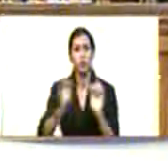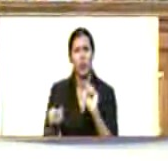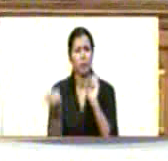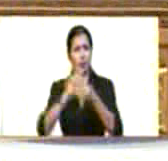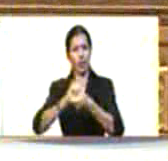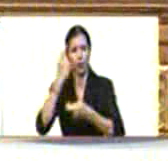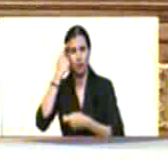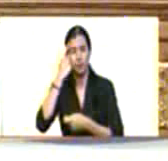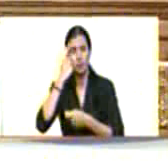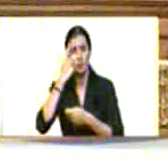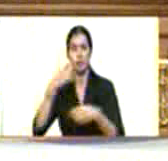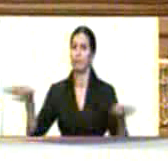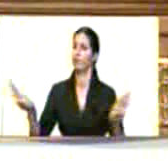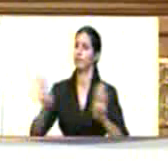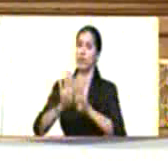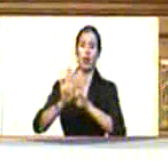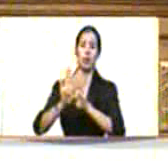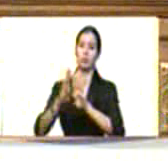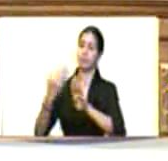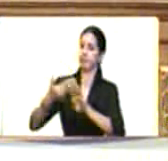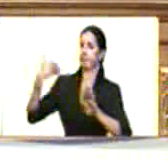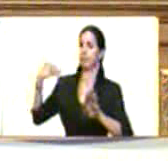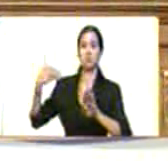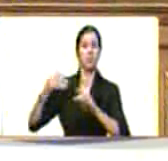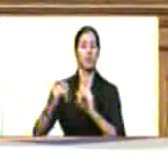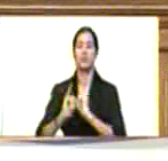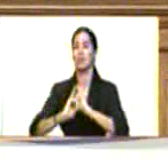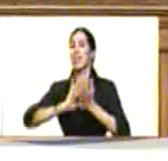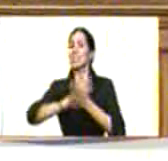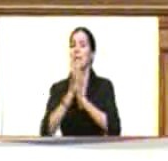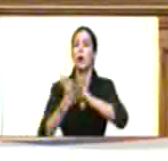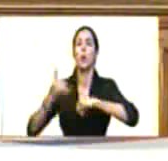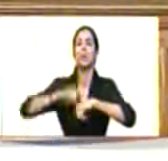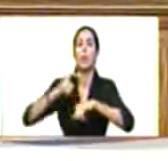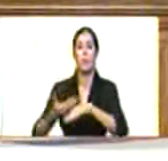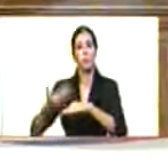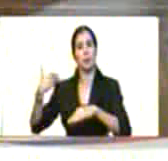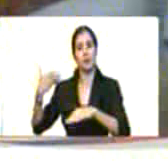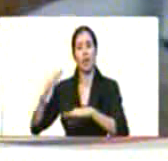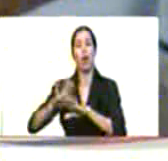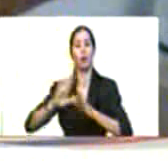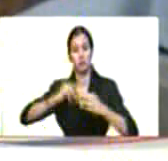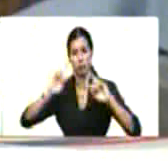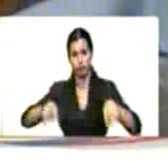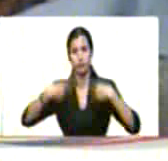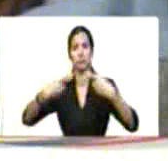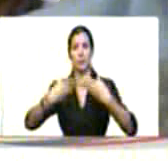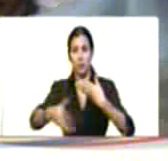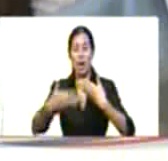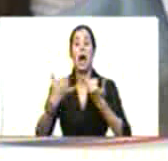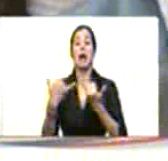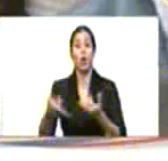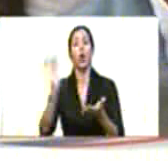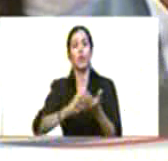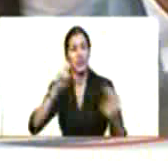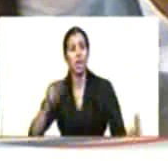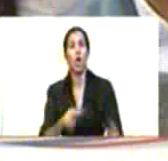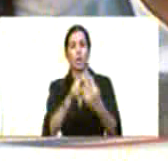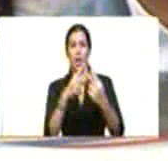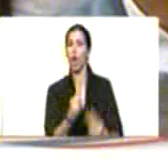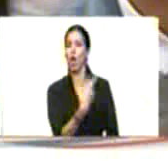la Santa María, un tiempo histórico. Y luego nos encontramos con el diputado Ramos Alud entre el año